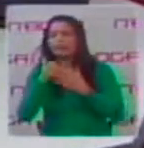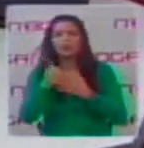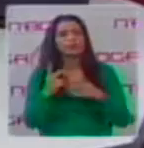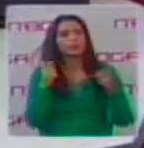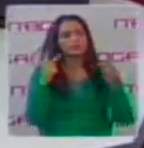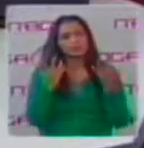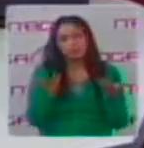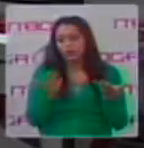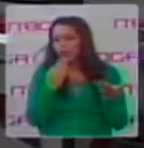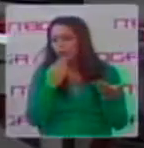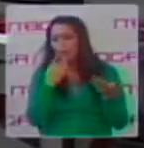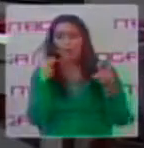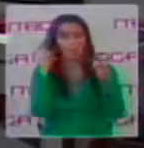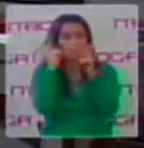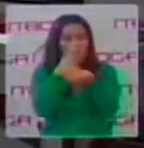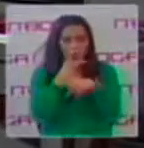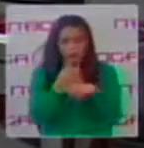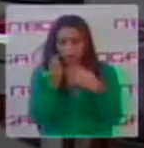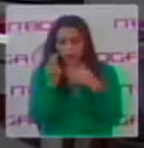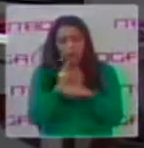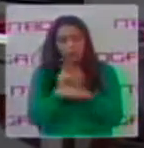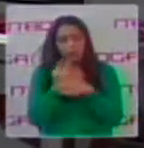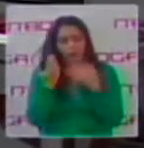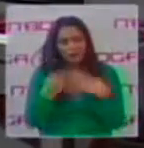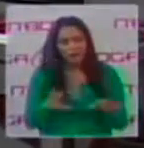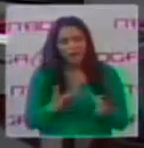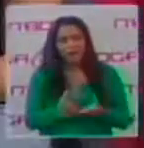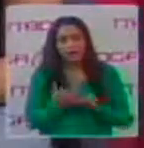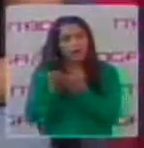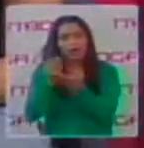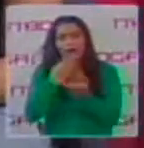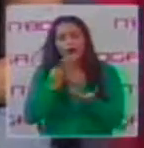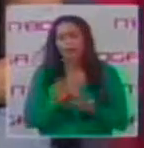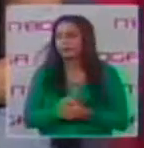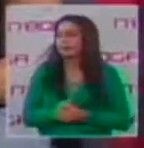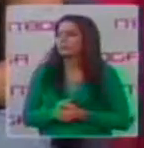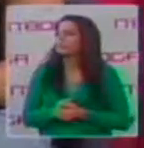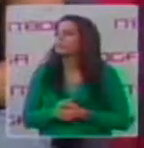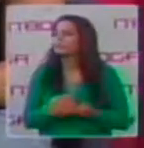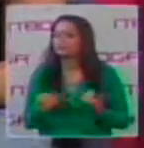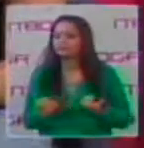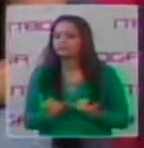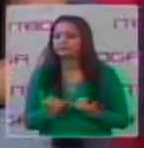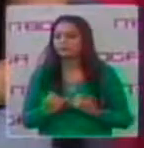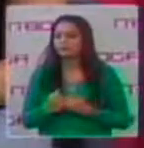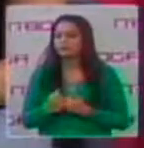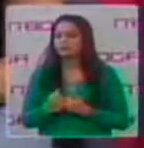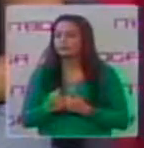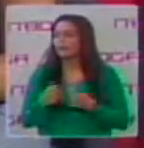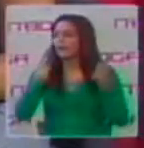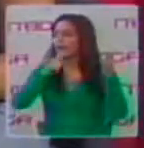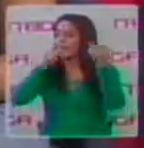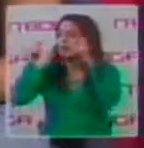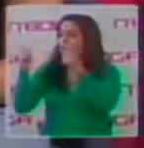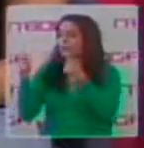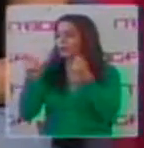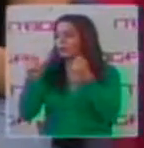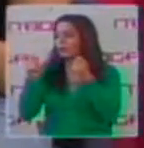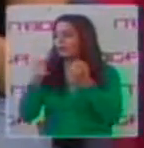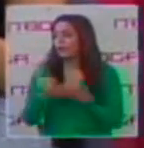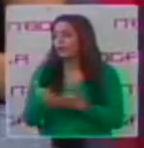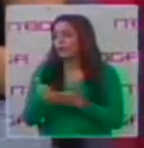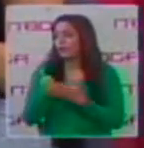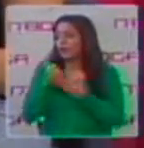que ya no tienen valor comercial para donarlos, precisamente. Por supuesto. La campaña da un paso más allá, llegando a las